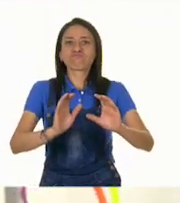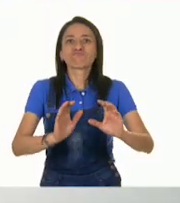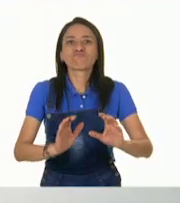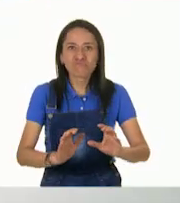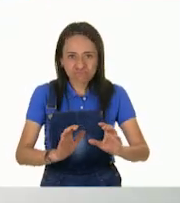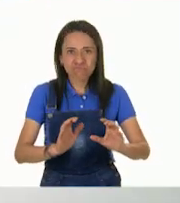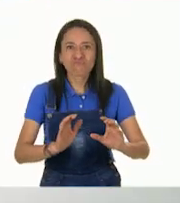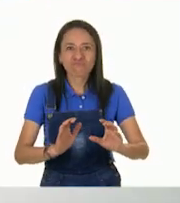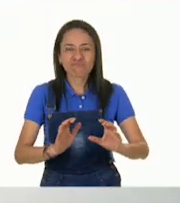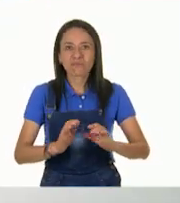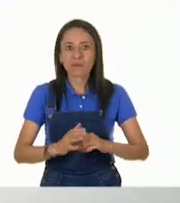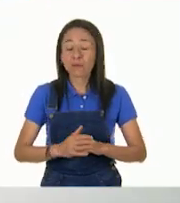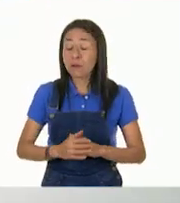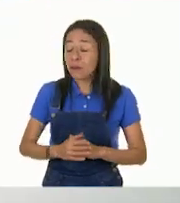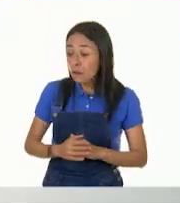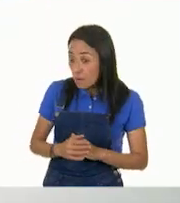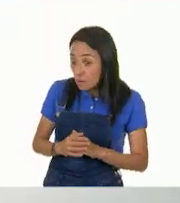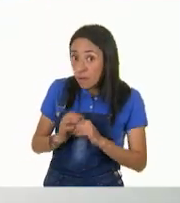tú